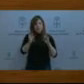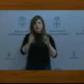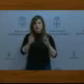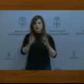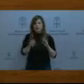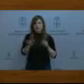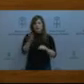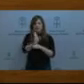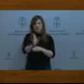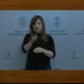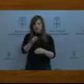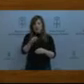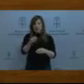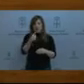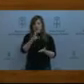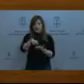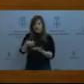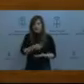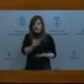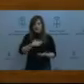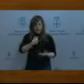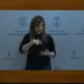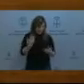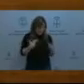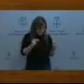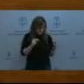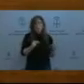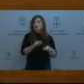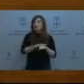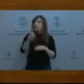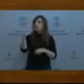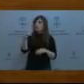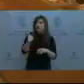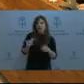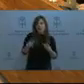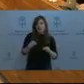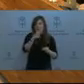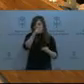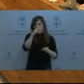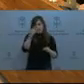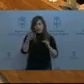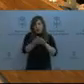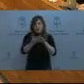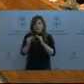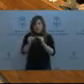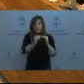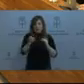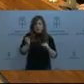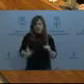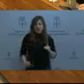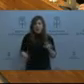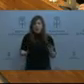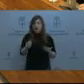representativa de nuestras centrales sindicales de clase. Señoría, vaya concluyendo. Perdone, presidente, voy terminando. Hablaremos de igualdad salarial